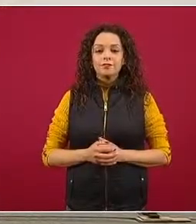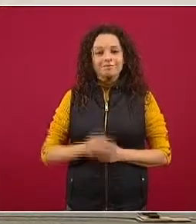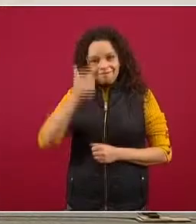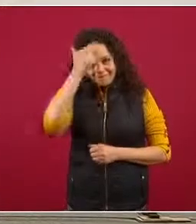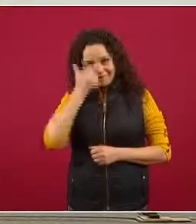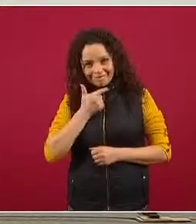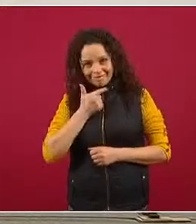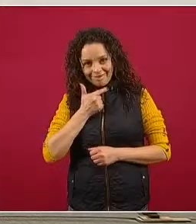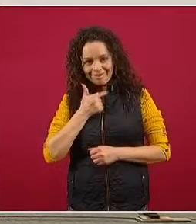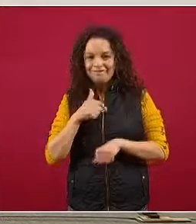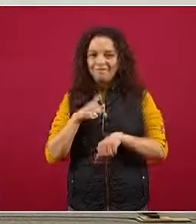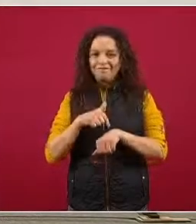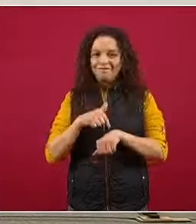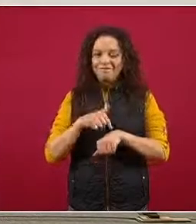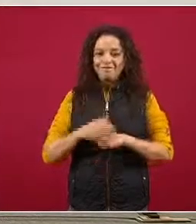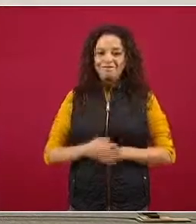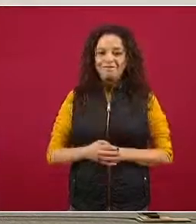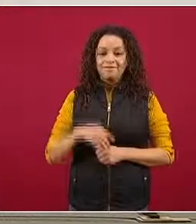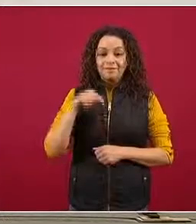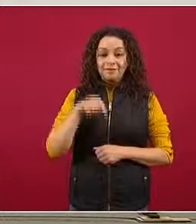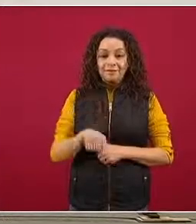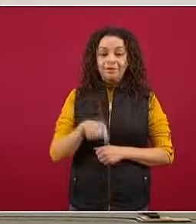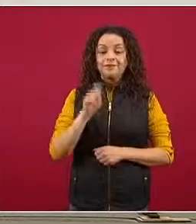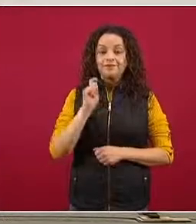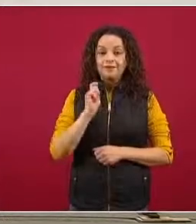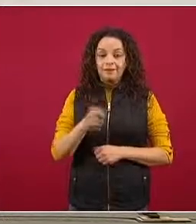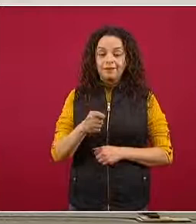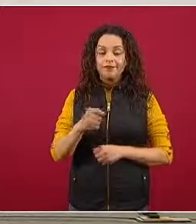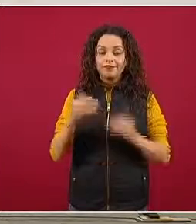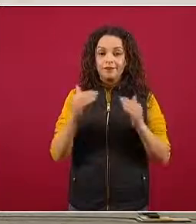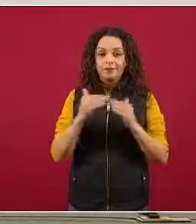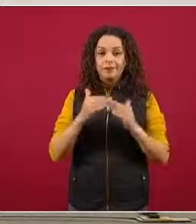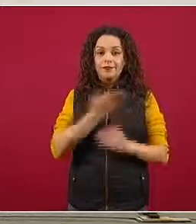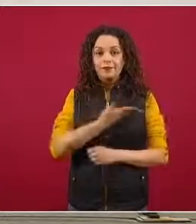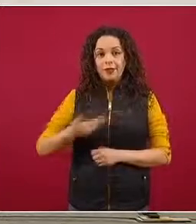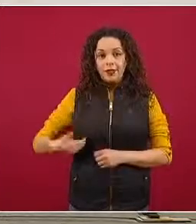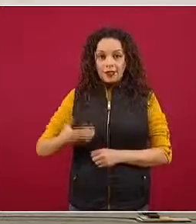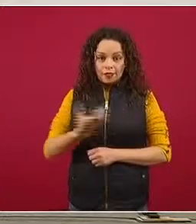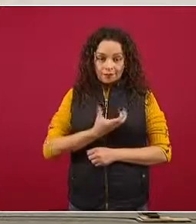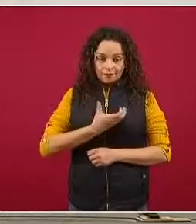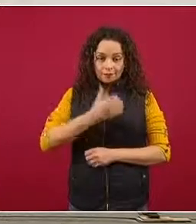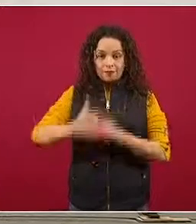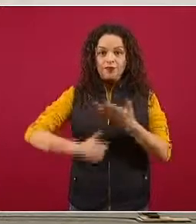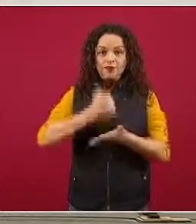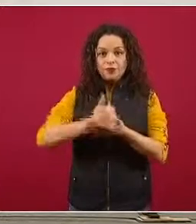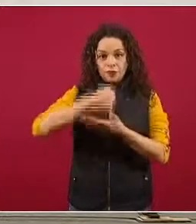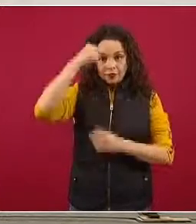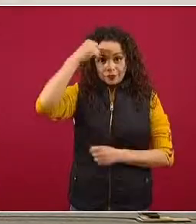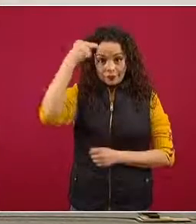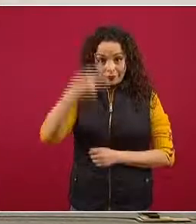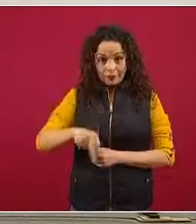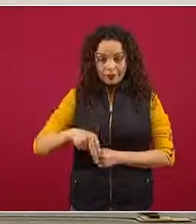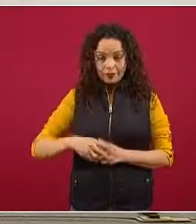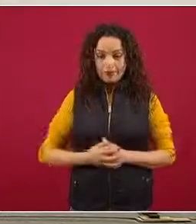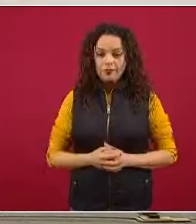noches, aquí en Palacio Nacional, en la Ciudad de México.